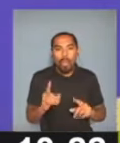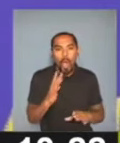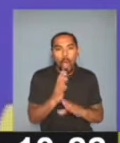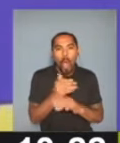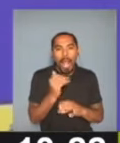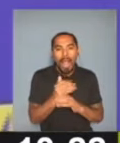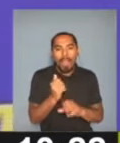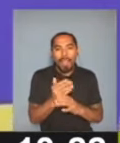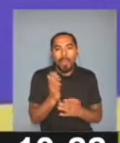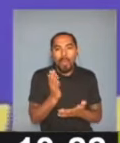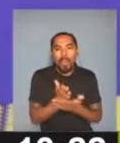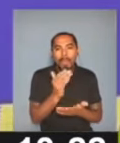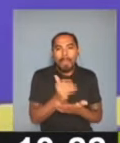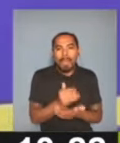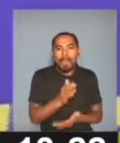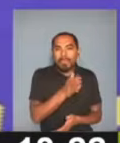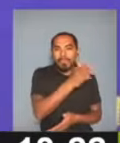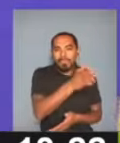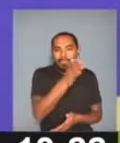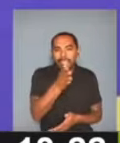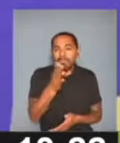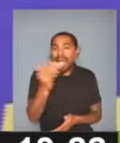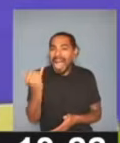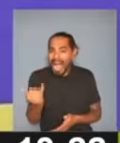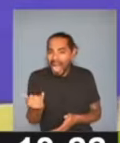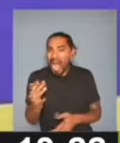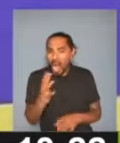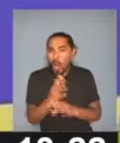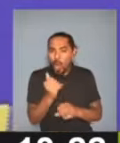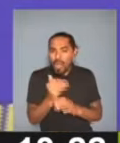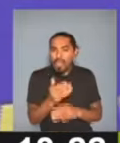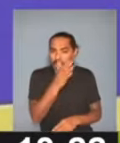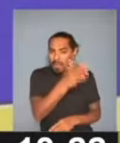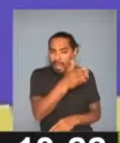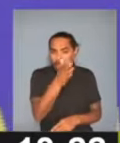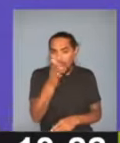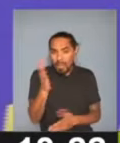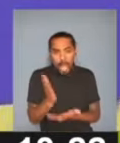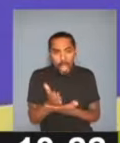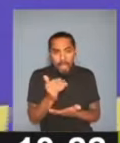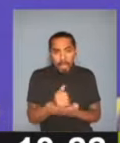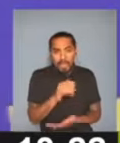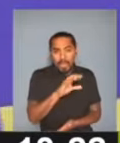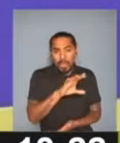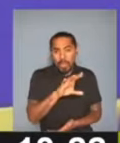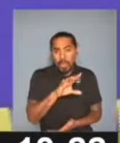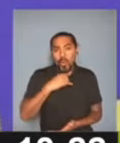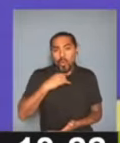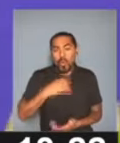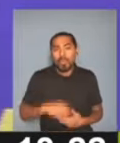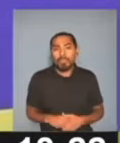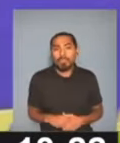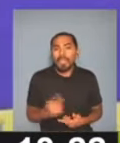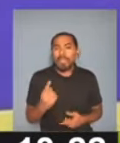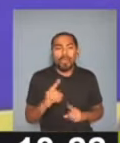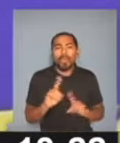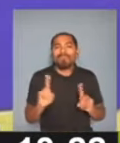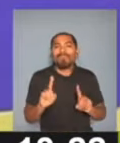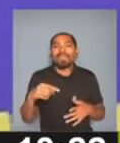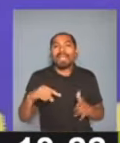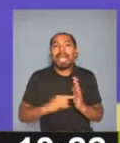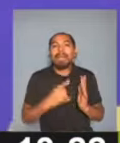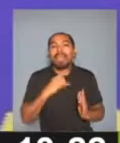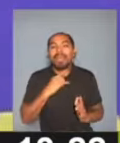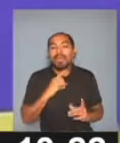Hay colectivos que han estado brindando el servicio hacia el interior de la provincia, pero no sucedió lo mismo aquí en nuestra ciudad